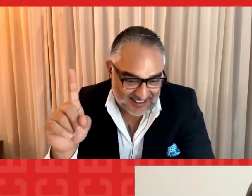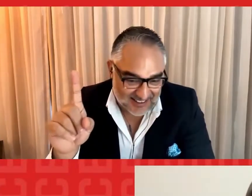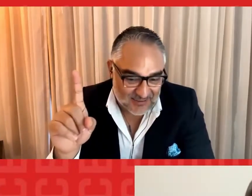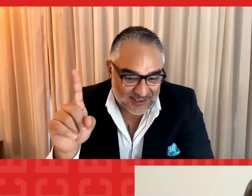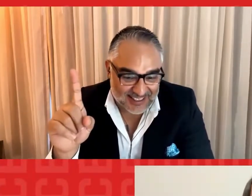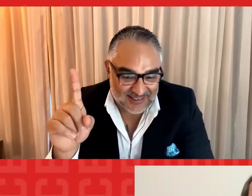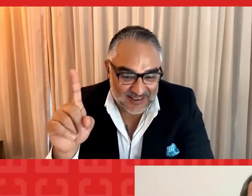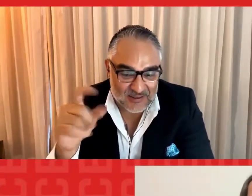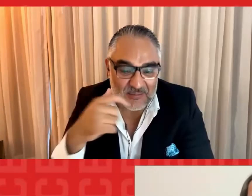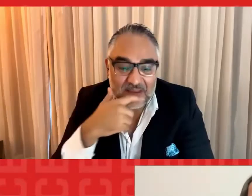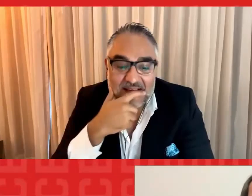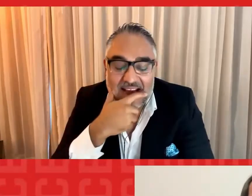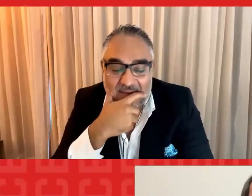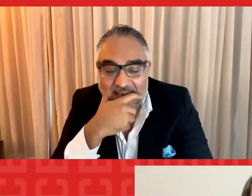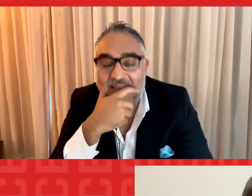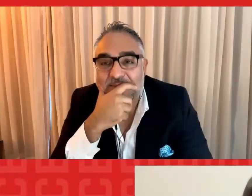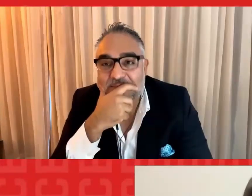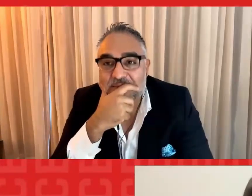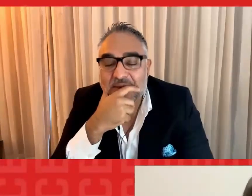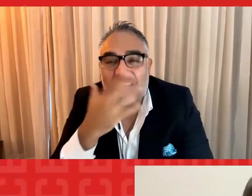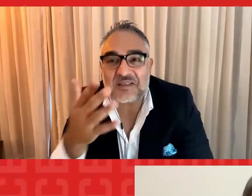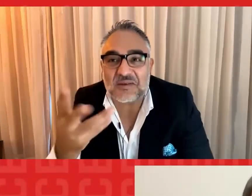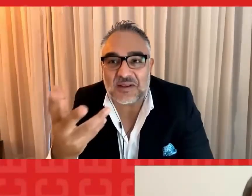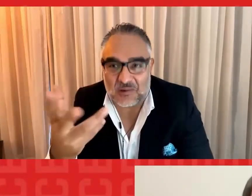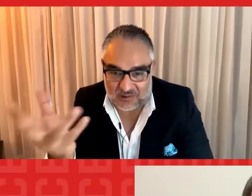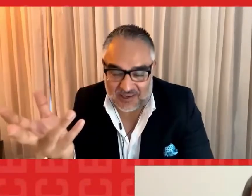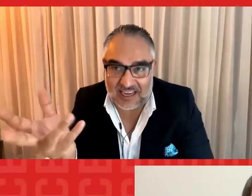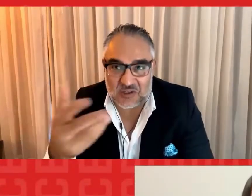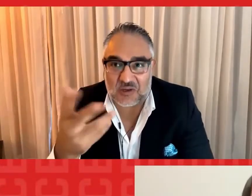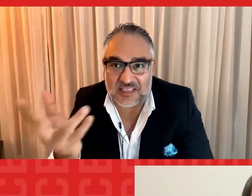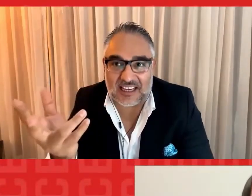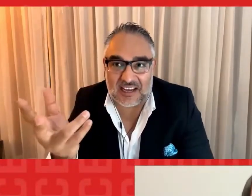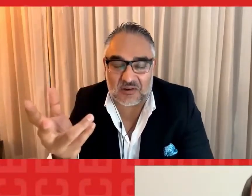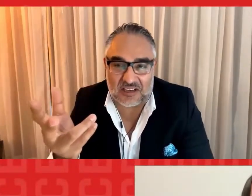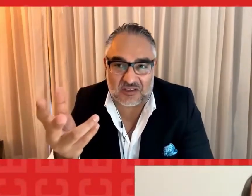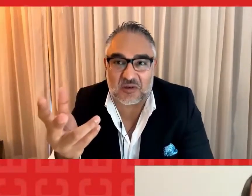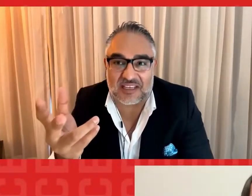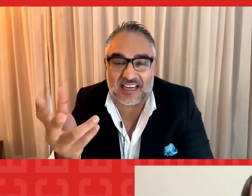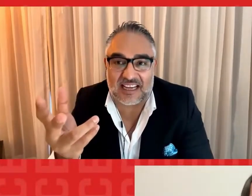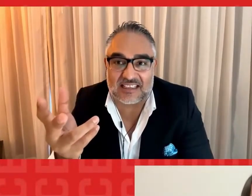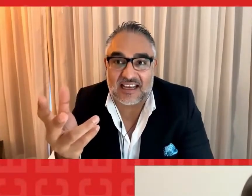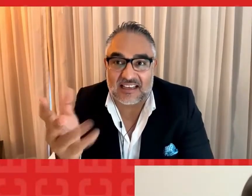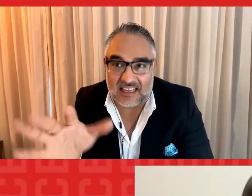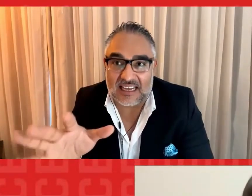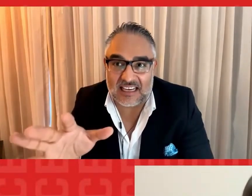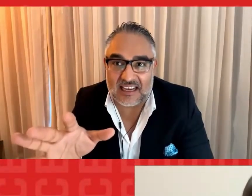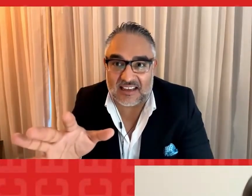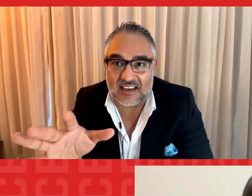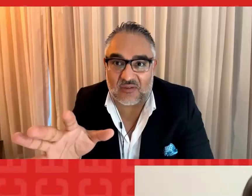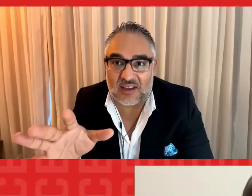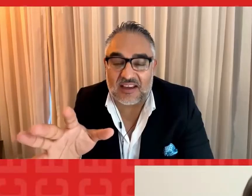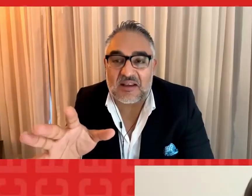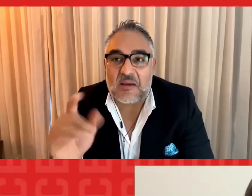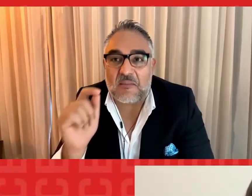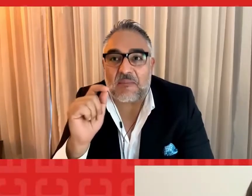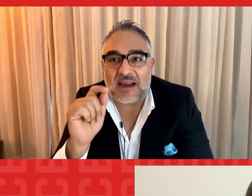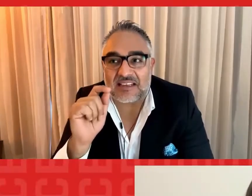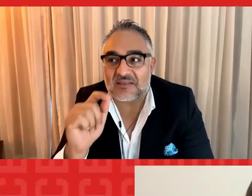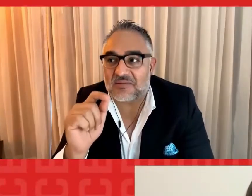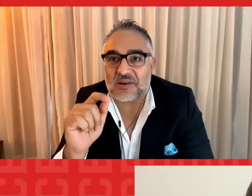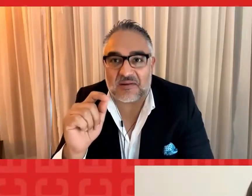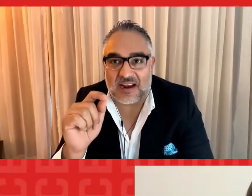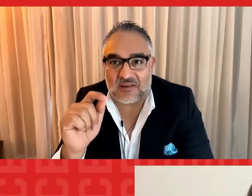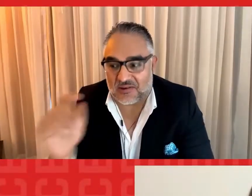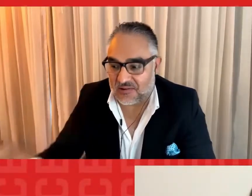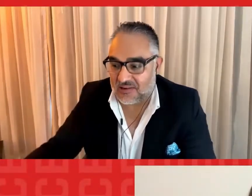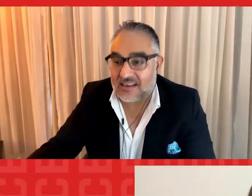Después te cuento, después te cuento. A ver, esto de los exconsejeros y exconsejeras del INE y del IFE me